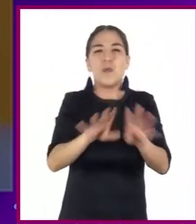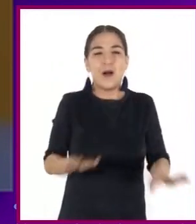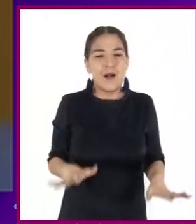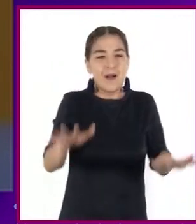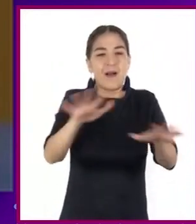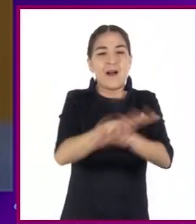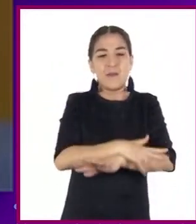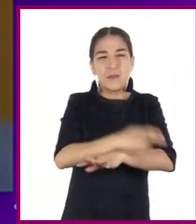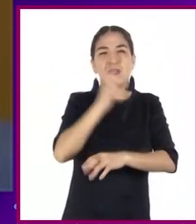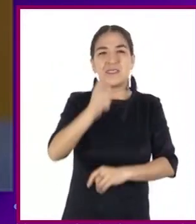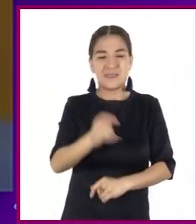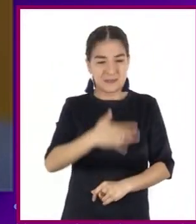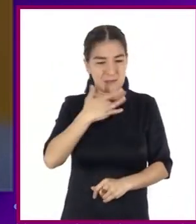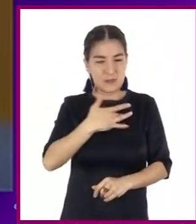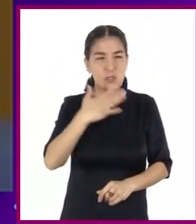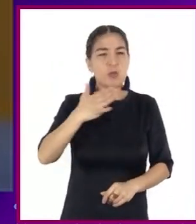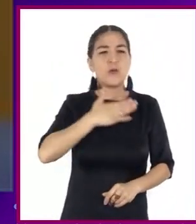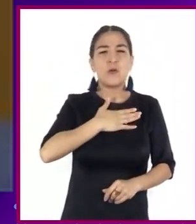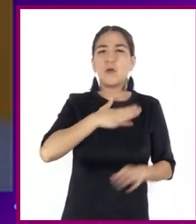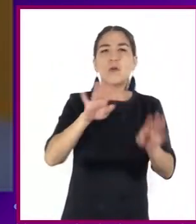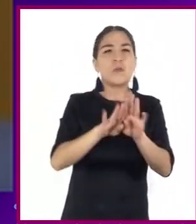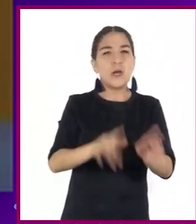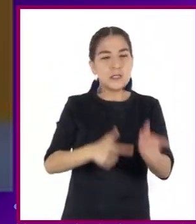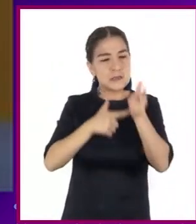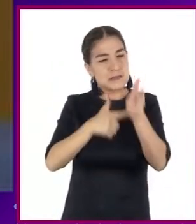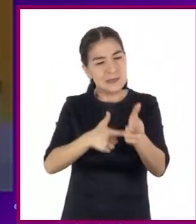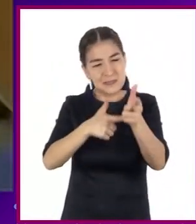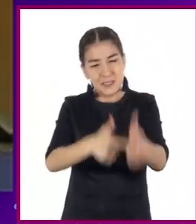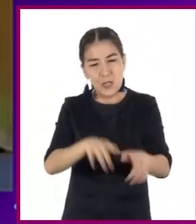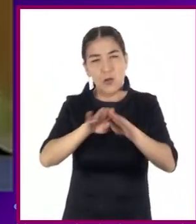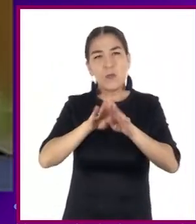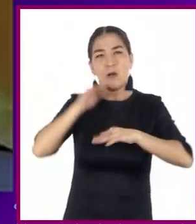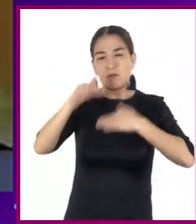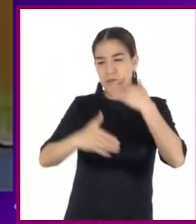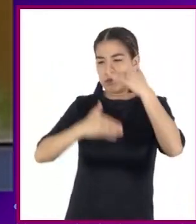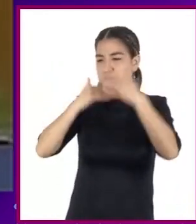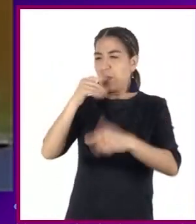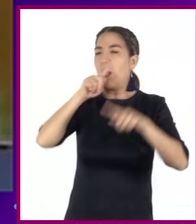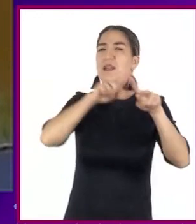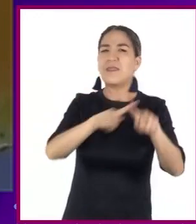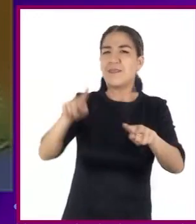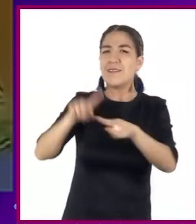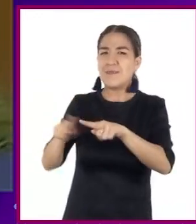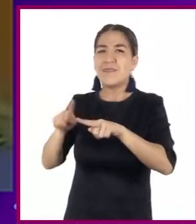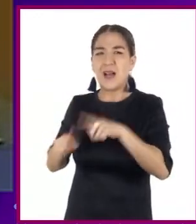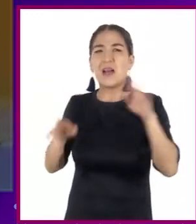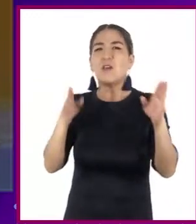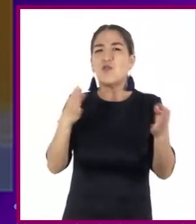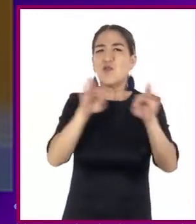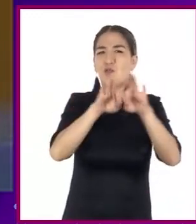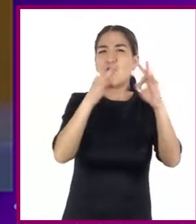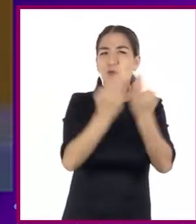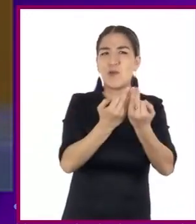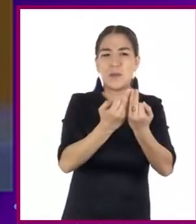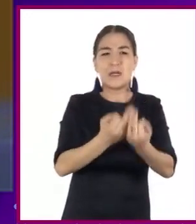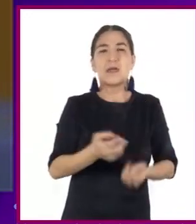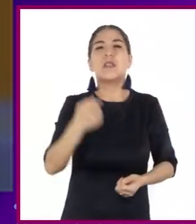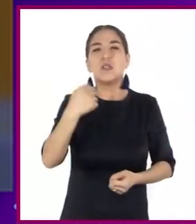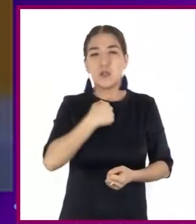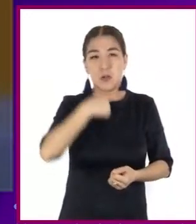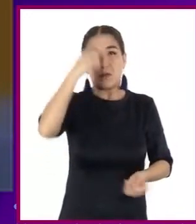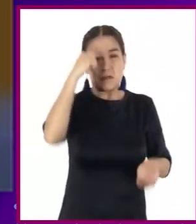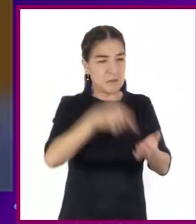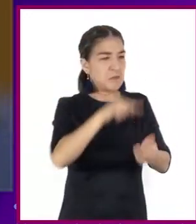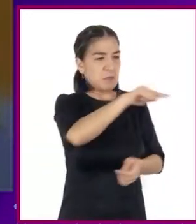uno tiene la capacidad de ir construyendo diversidades. Entonces sí creo que afortunadamente los jóvenes